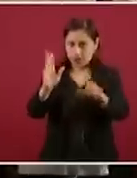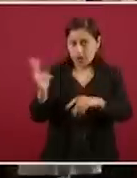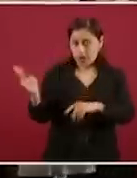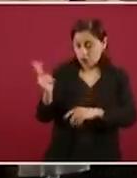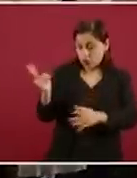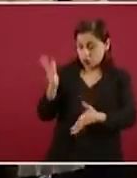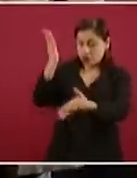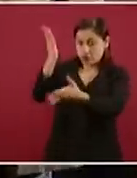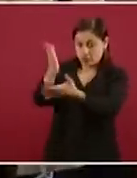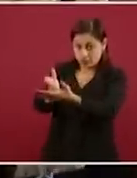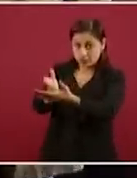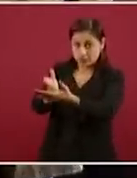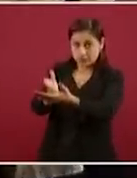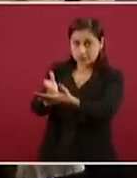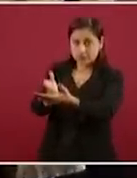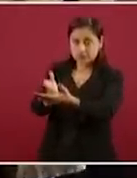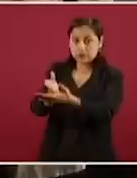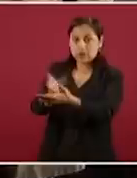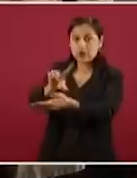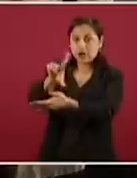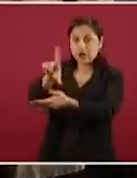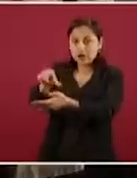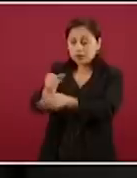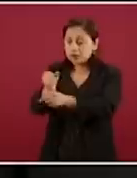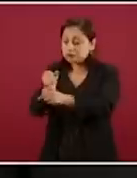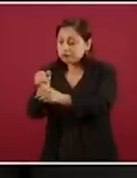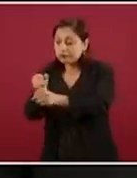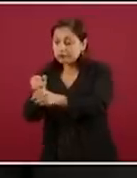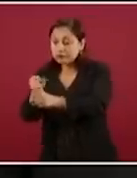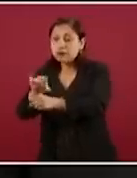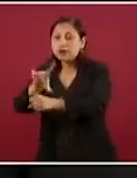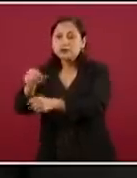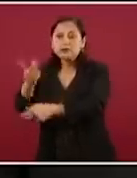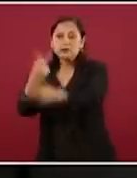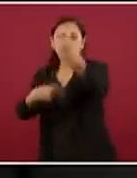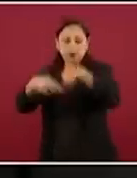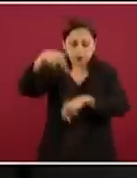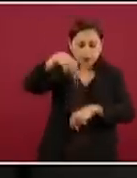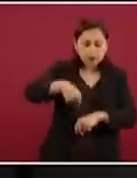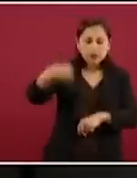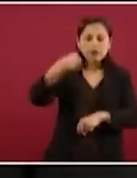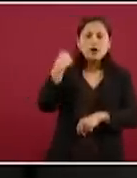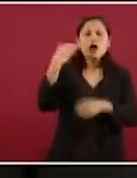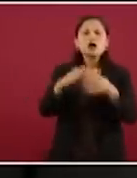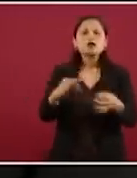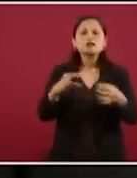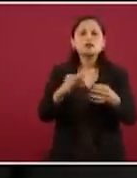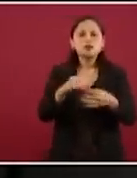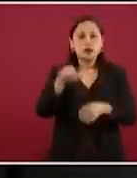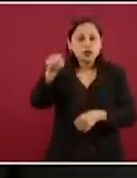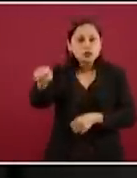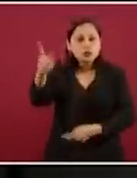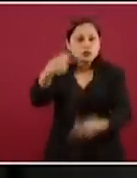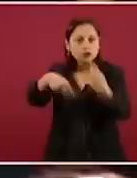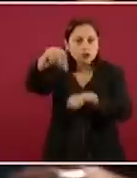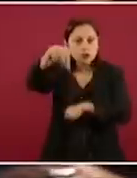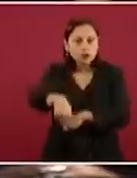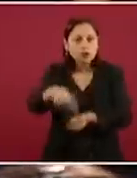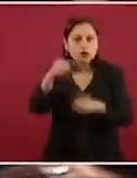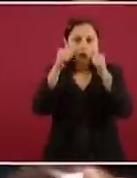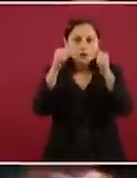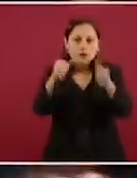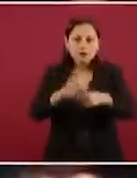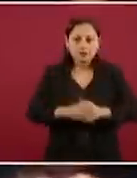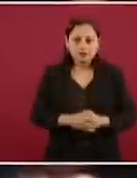allá y luego nos van a informar aquí y que tú estés presente. Muy bien.